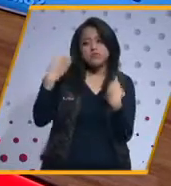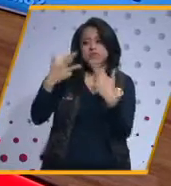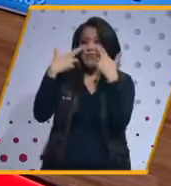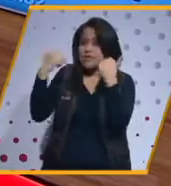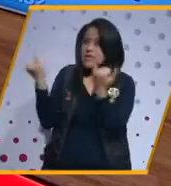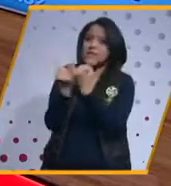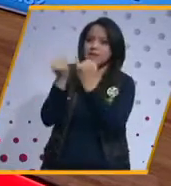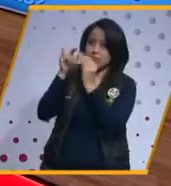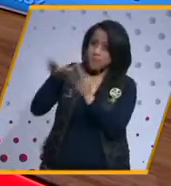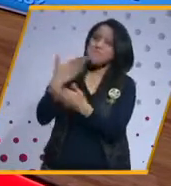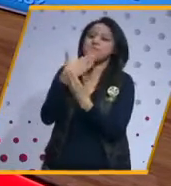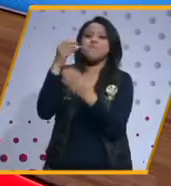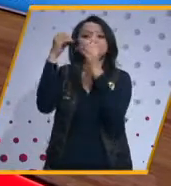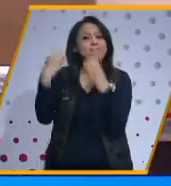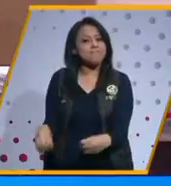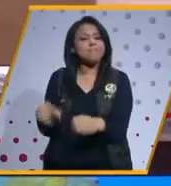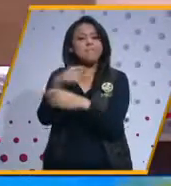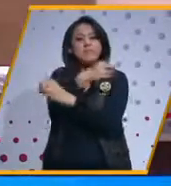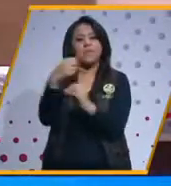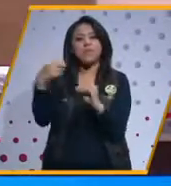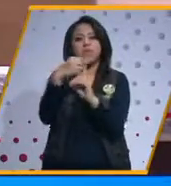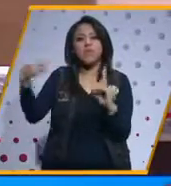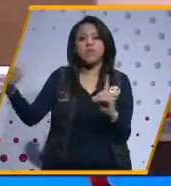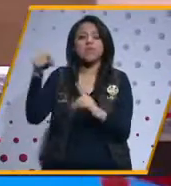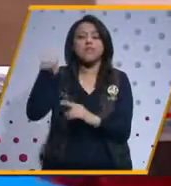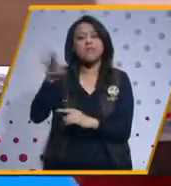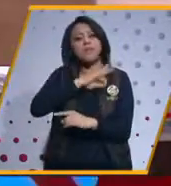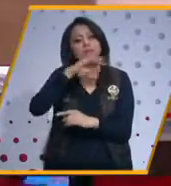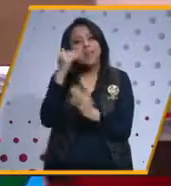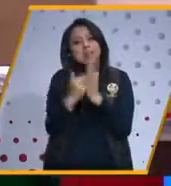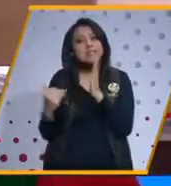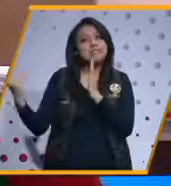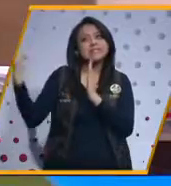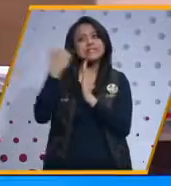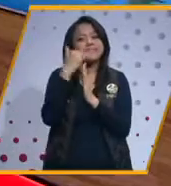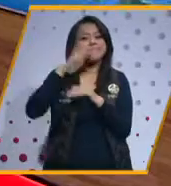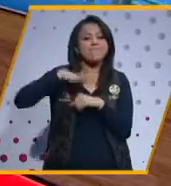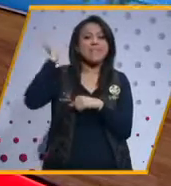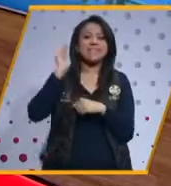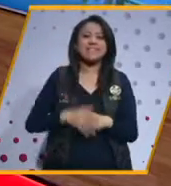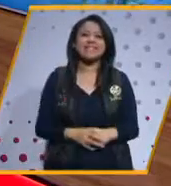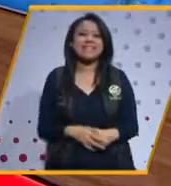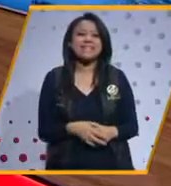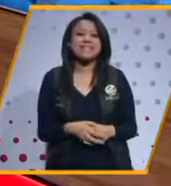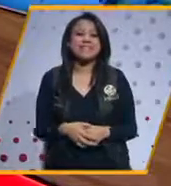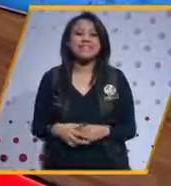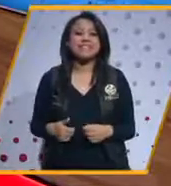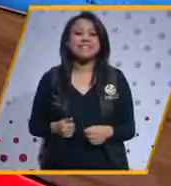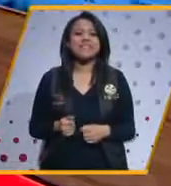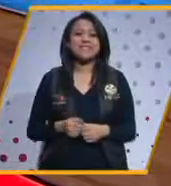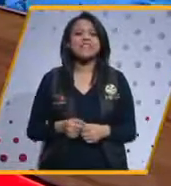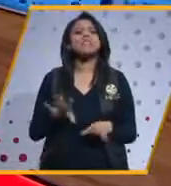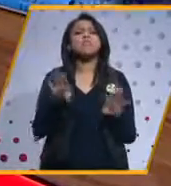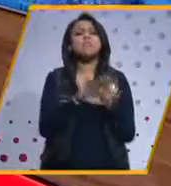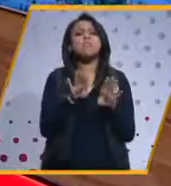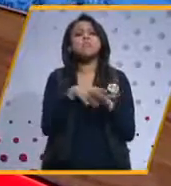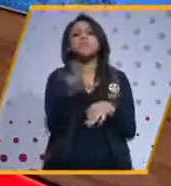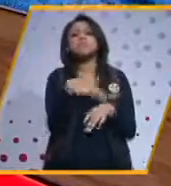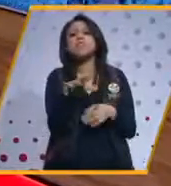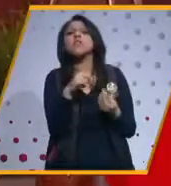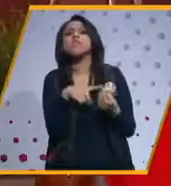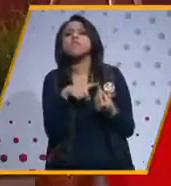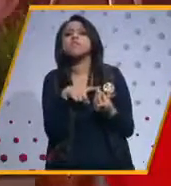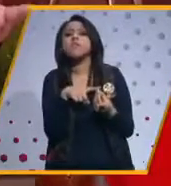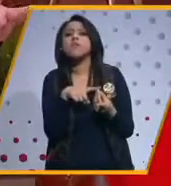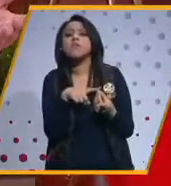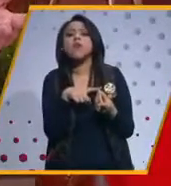orden, esos 1,000 pesos el próximo año ya no son 1,000, ya son más. Ahí está cómo juega la cosa. ¿Cómo los busca ustedes? Nada más. Sí,